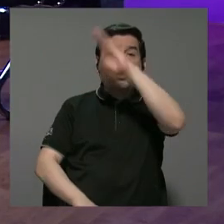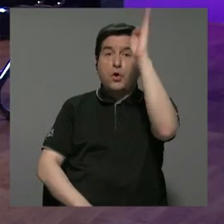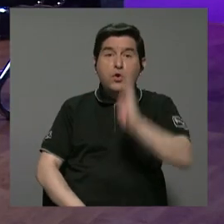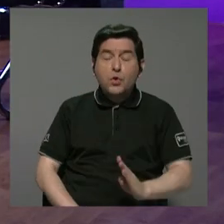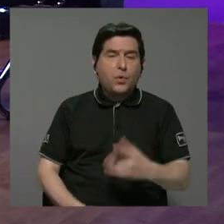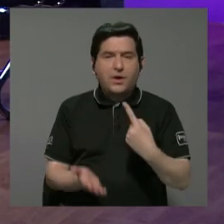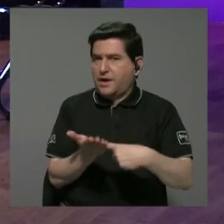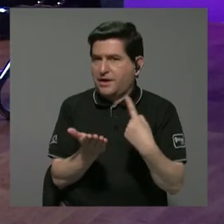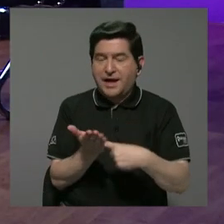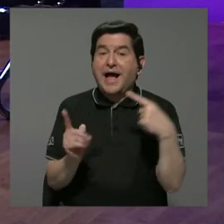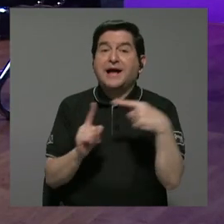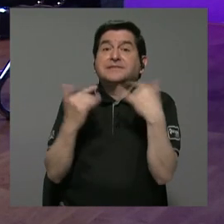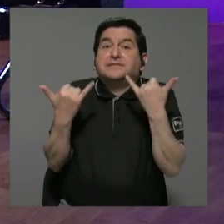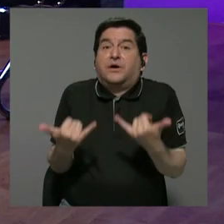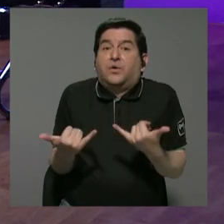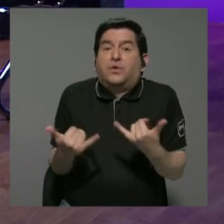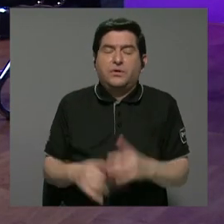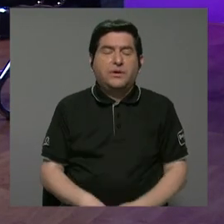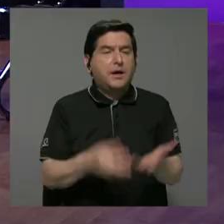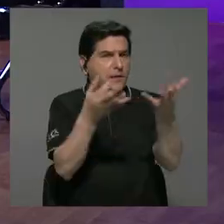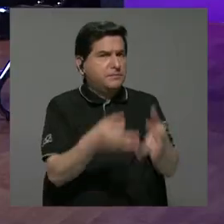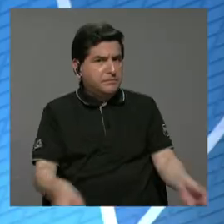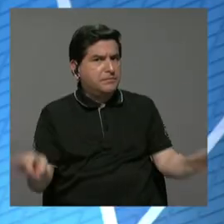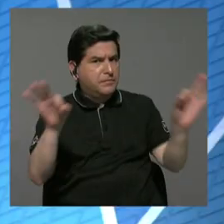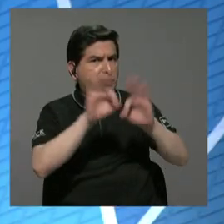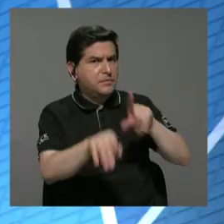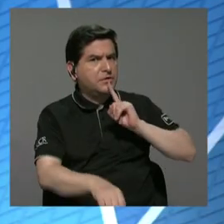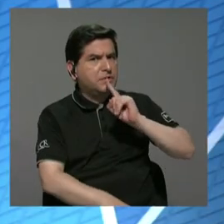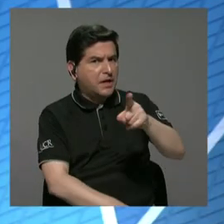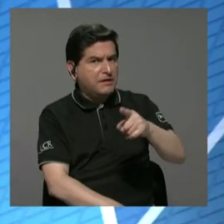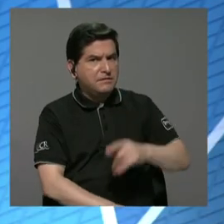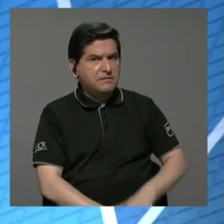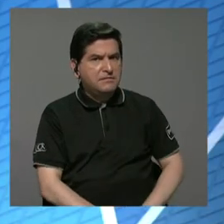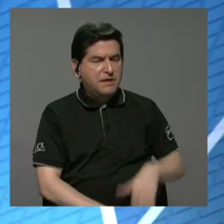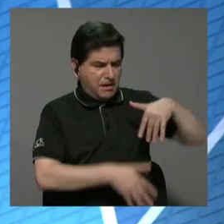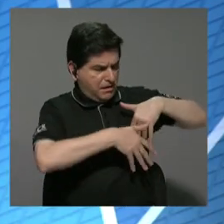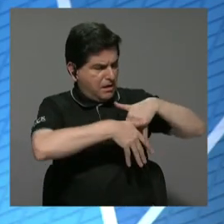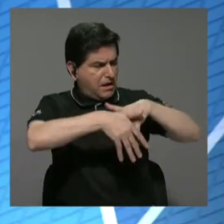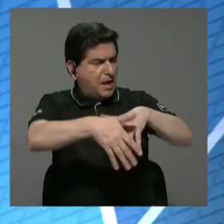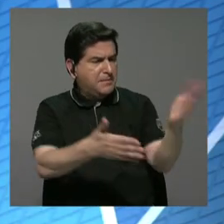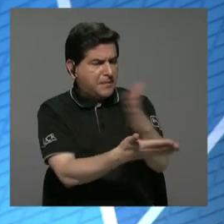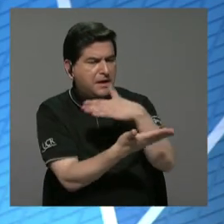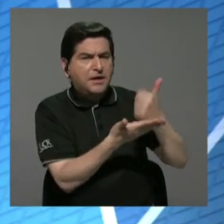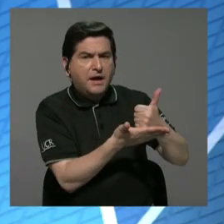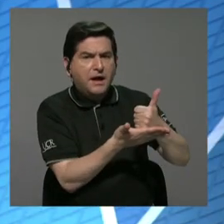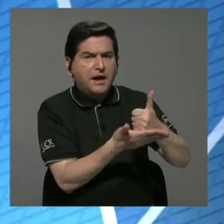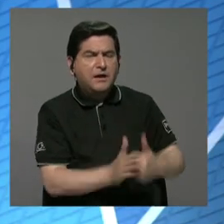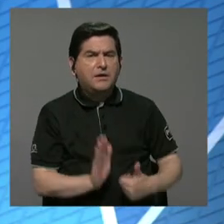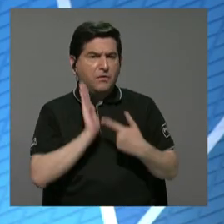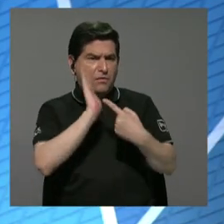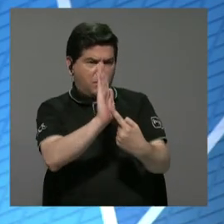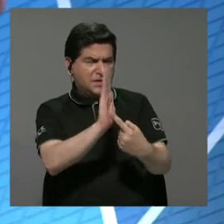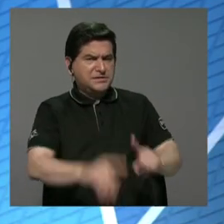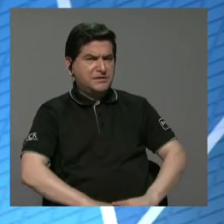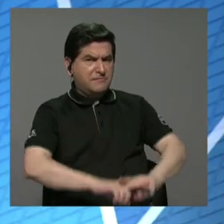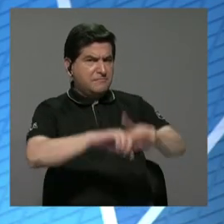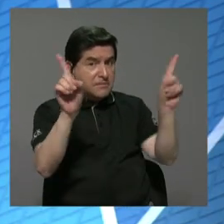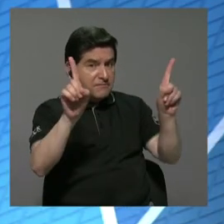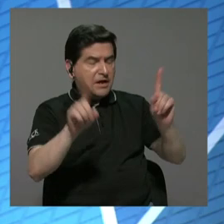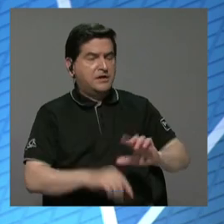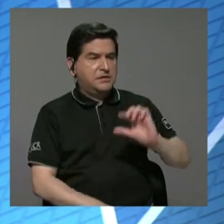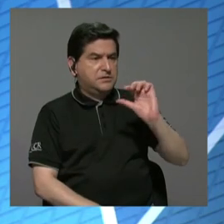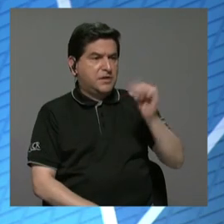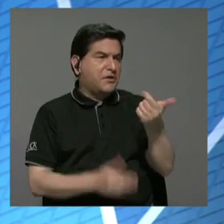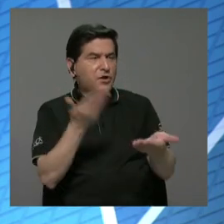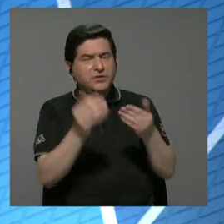estado en discusión hasta ahora. Importante lo que decís, porque esta marcha, si hay algo que marca alguna diferencia de otras